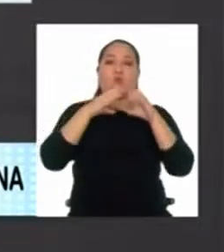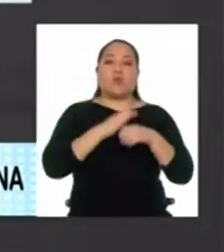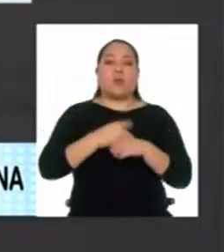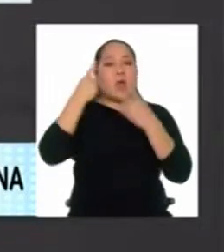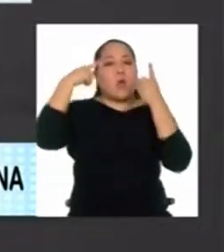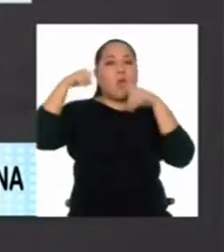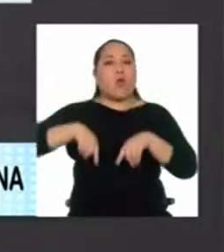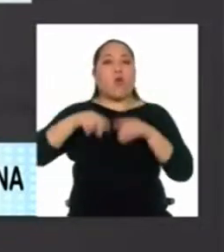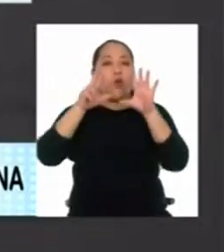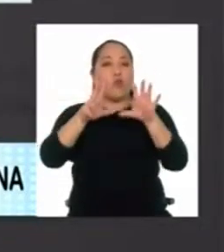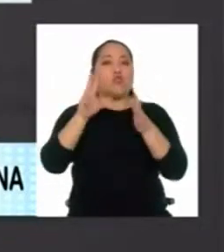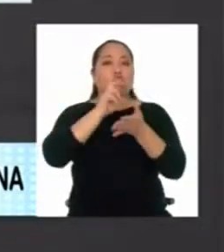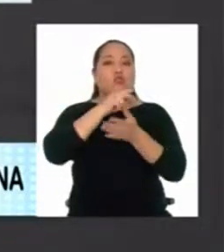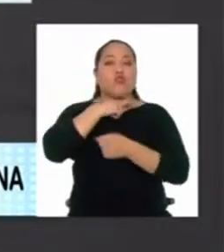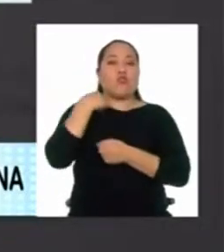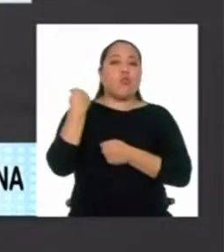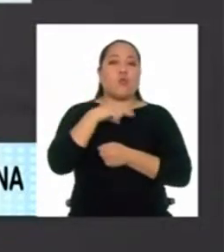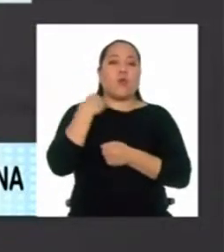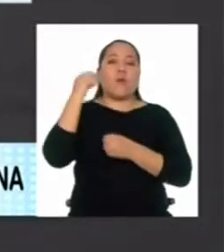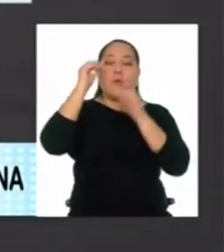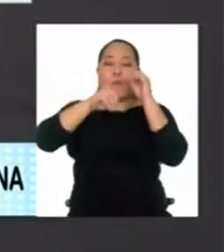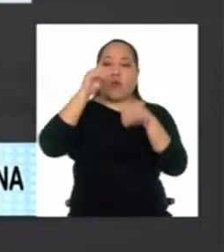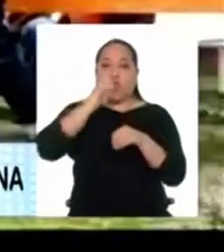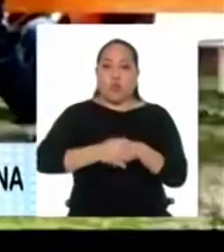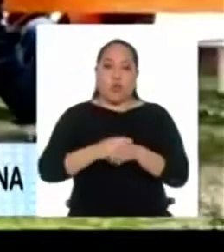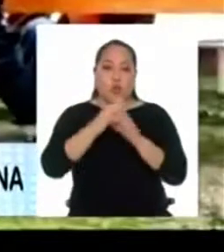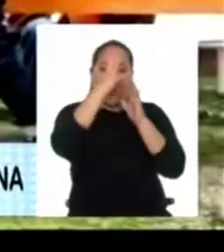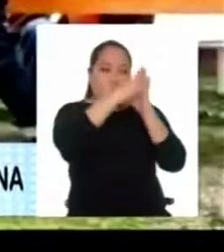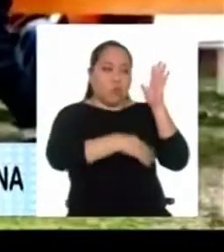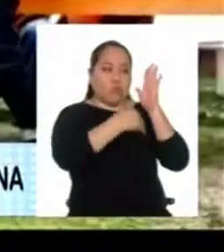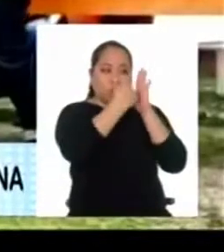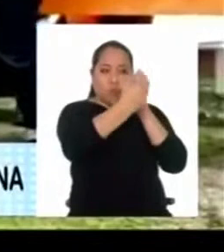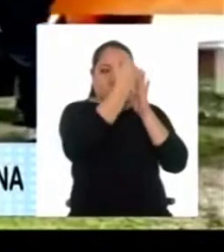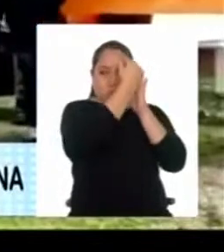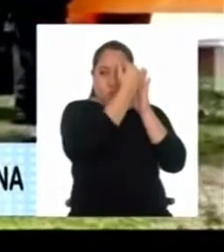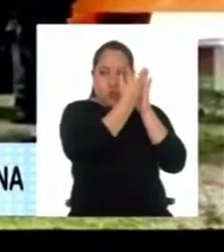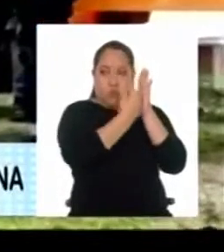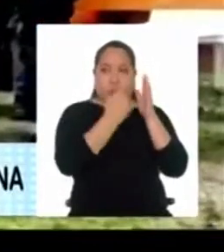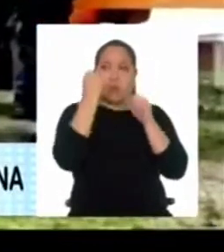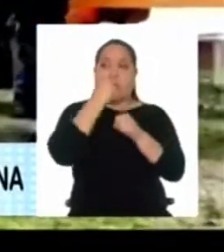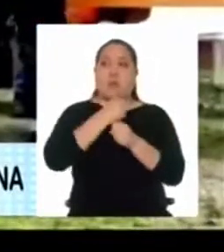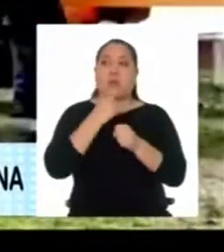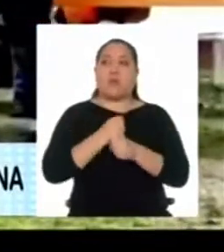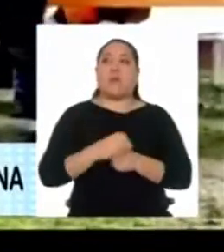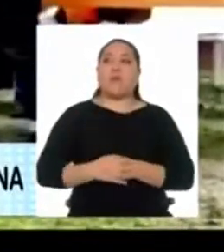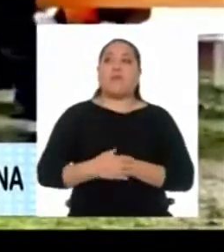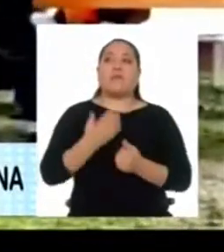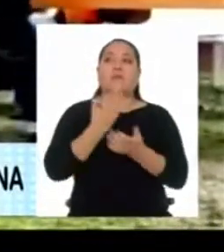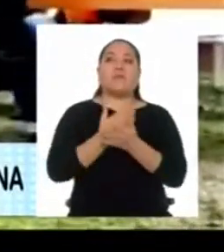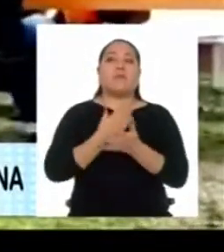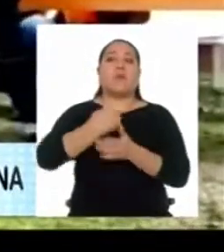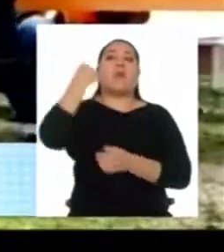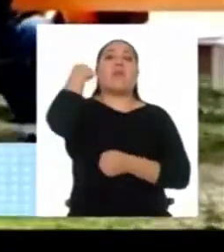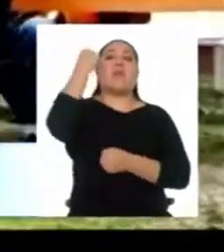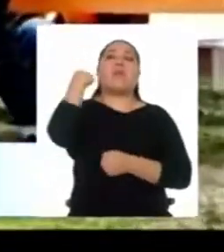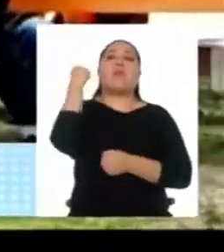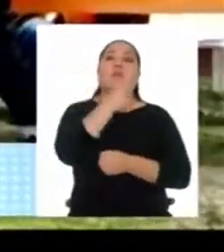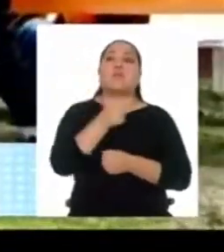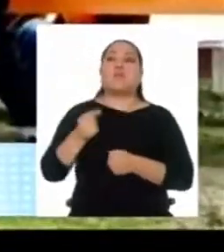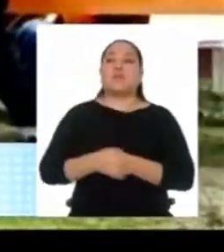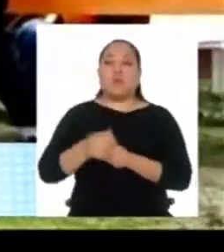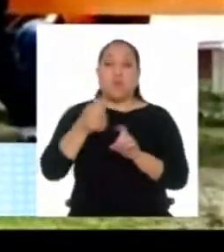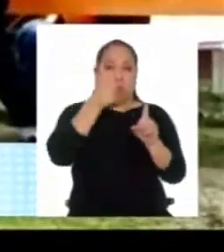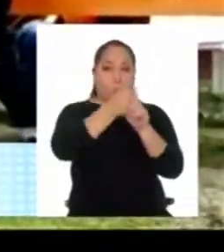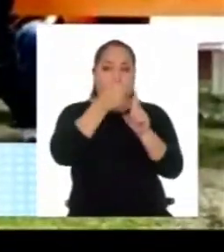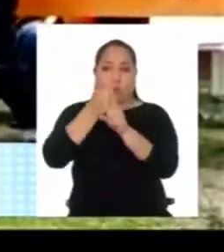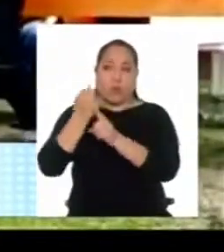este 8 de noviembre definir un cronograma de trabajo. El Estado peruano tiene que garantizar los derechos